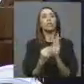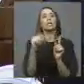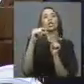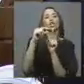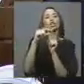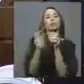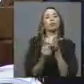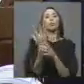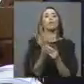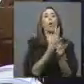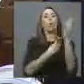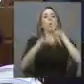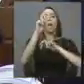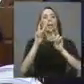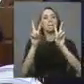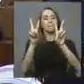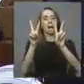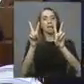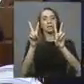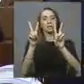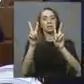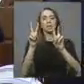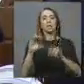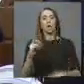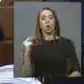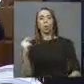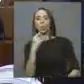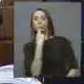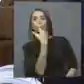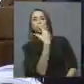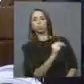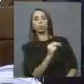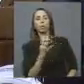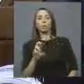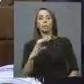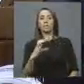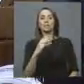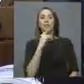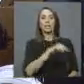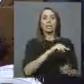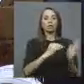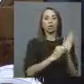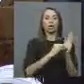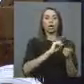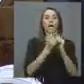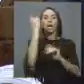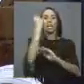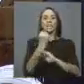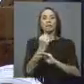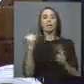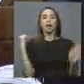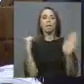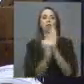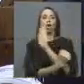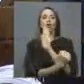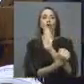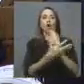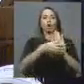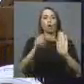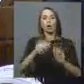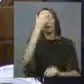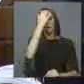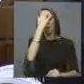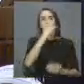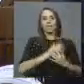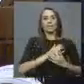de huelga pacífica una sola remitida de la CUT y del partido comunista que dijo que esto criminalizaba bastó para que la borraran lo que Bachelet